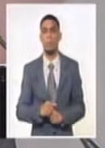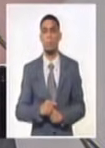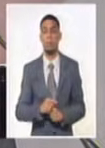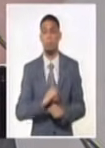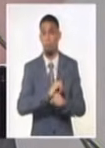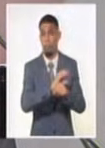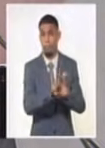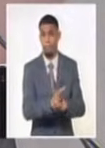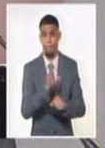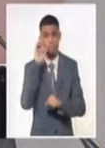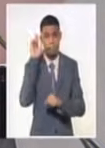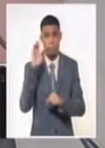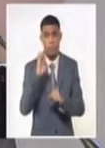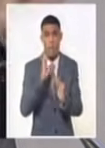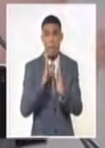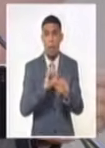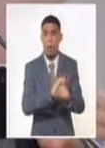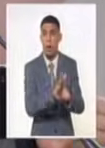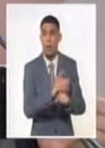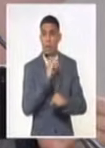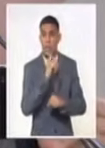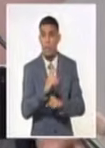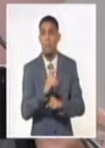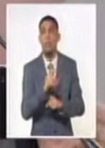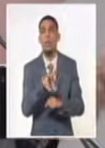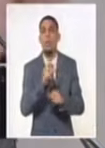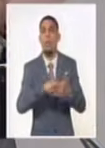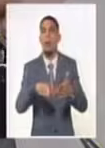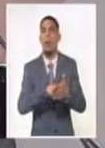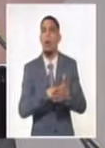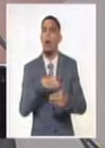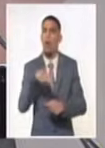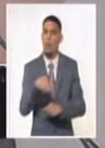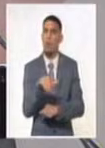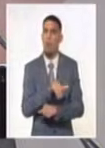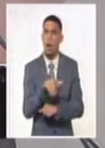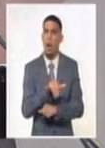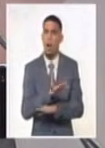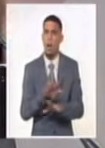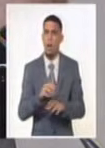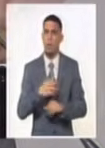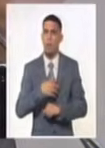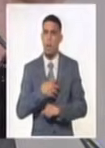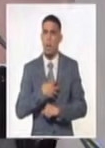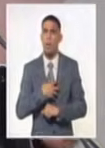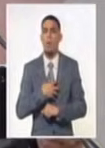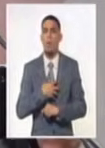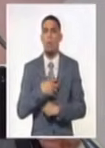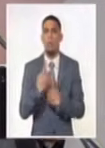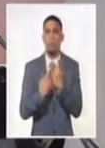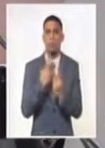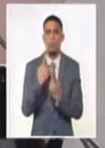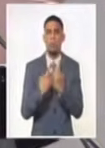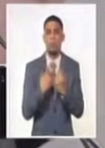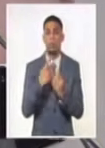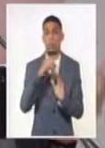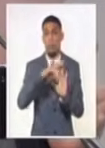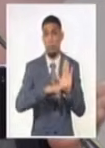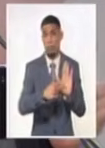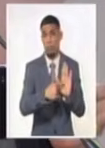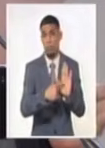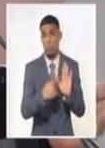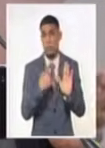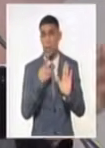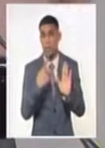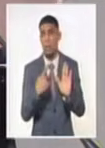de la pandemia. Buscamos las alternativas que ya existen en nuestro marco regulatorio, que es un marco regulatorio que se